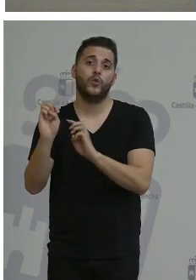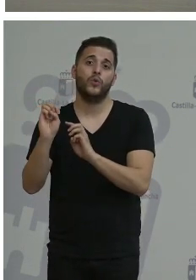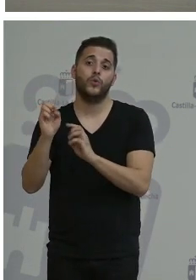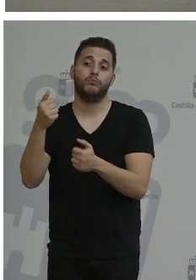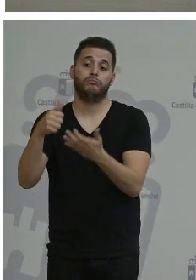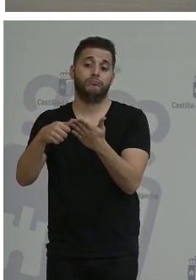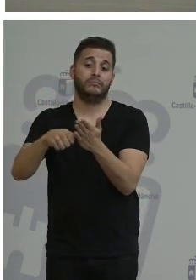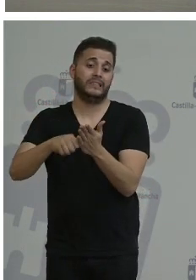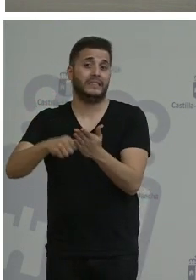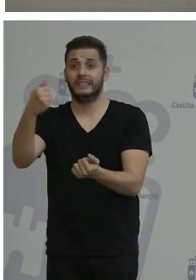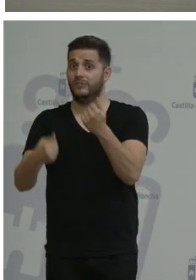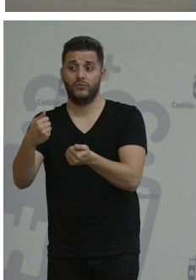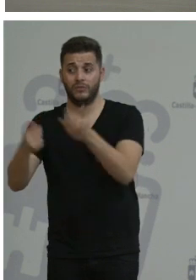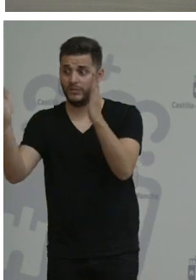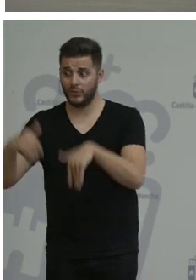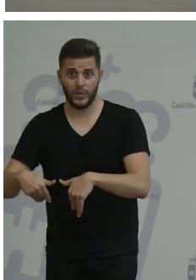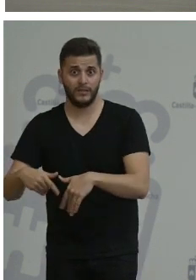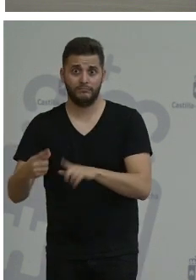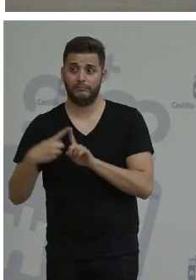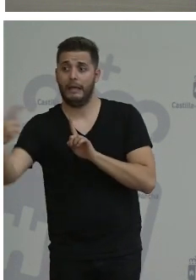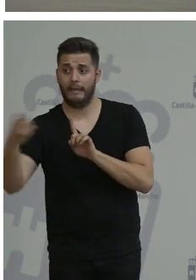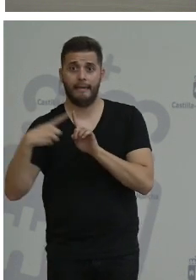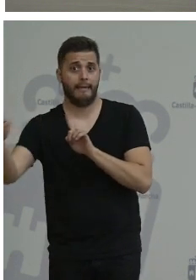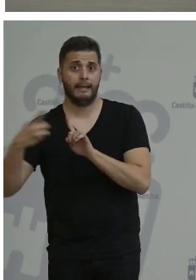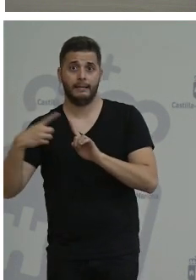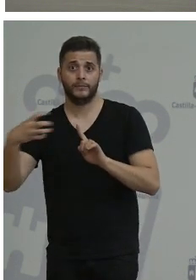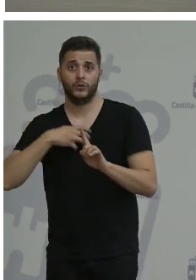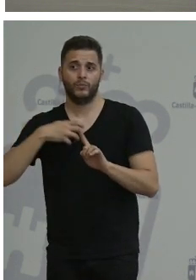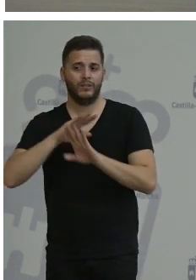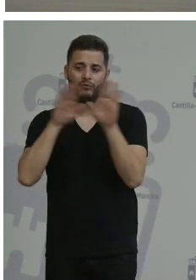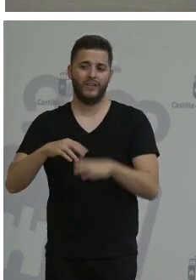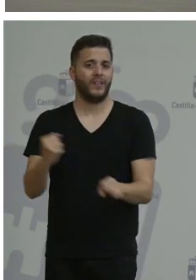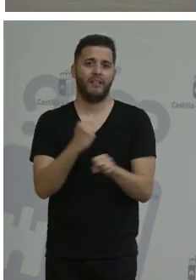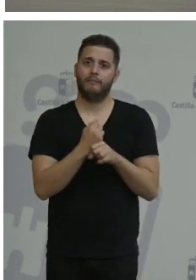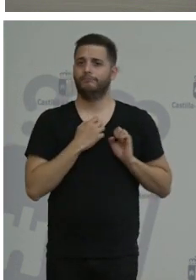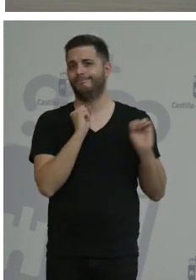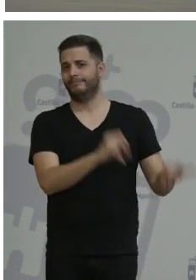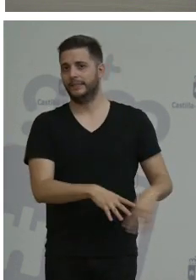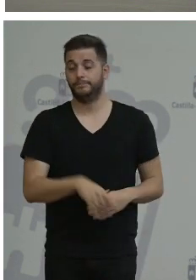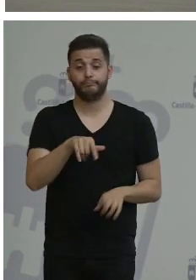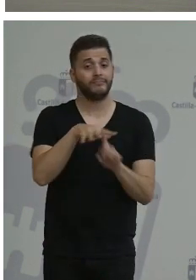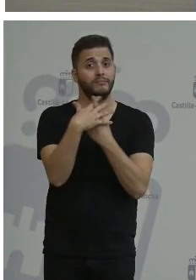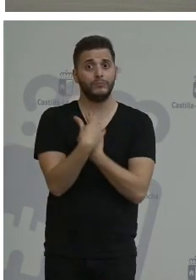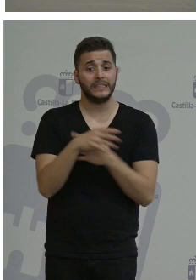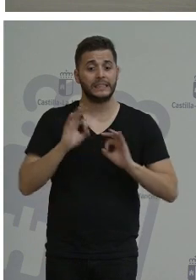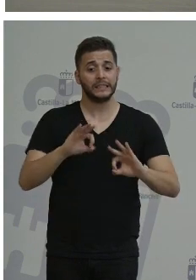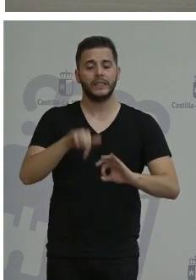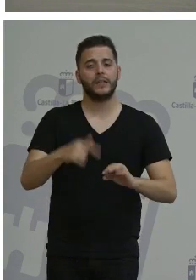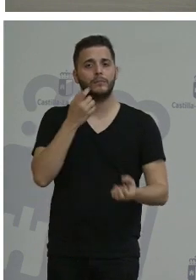conducir para esos desplazamientos. Hay casos concretos que aquí, por ejemplo, hemos destacado